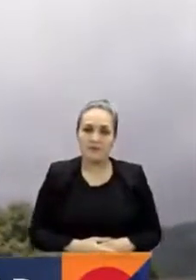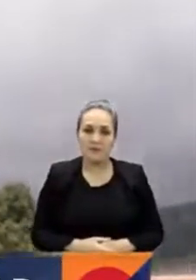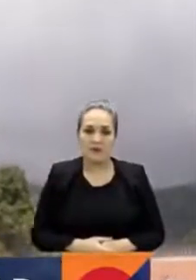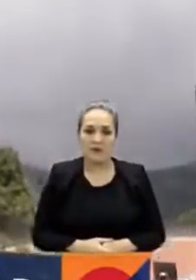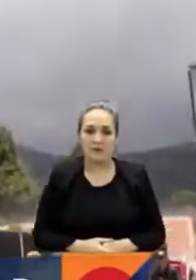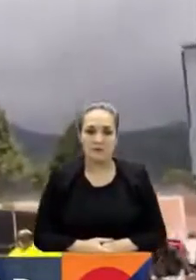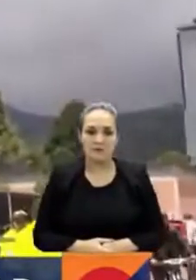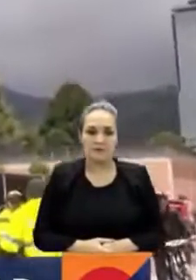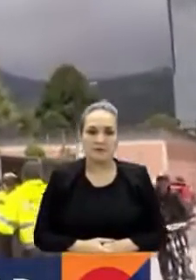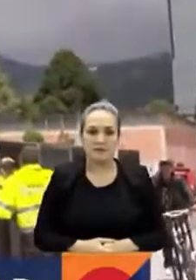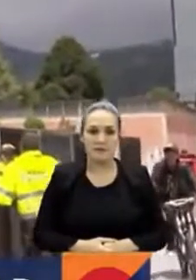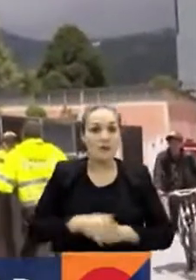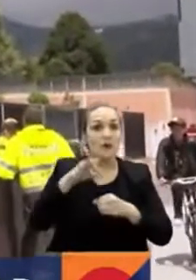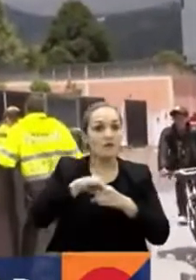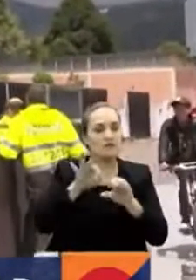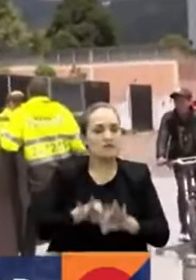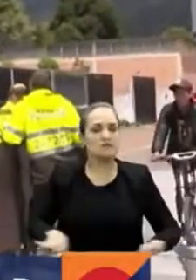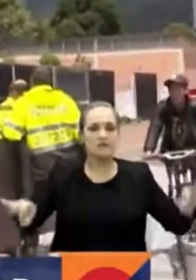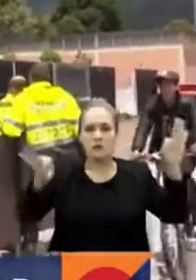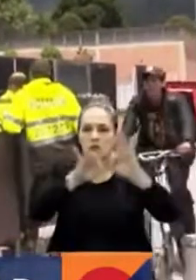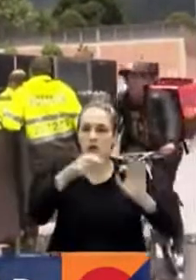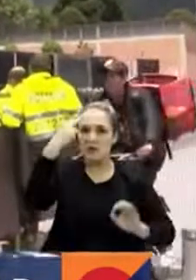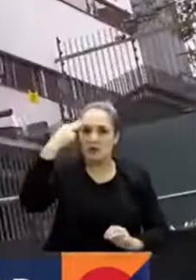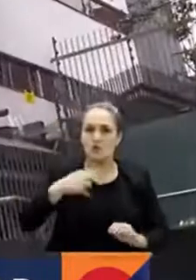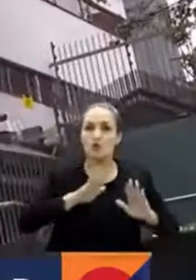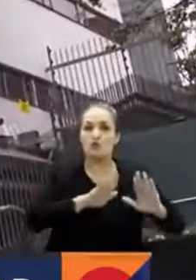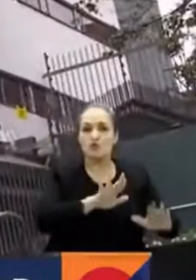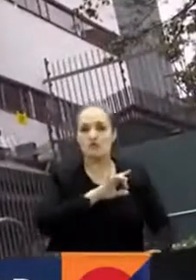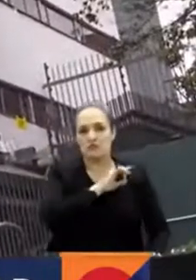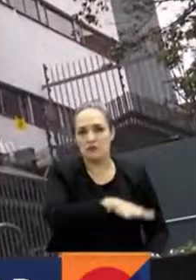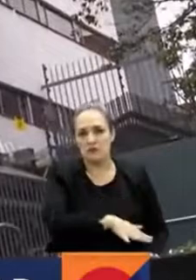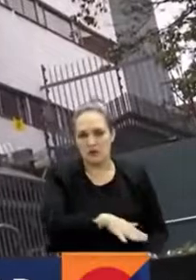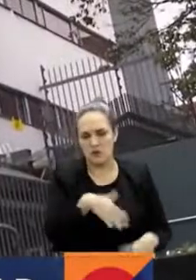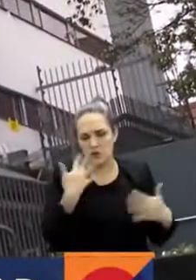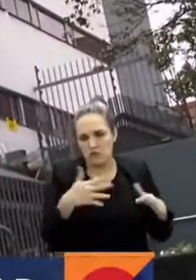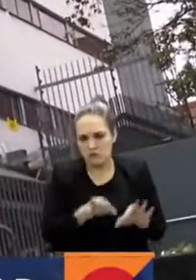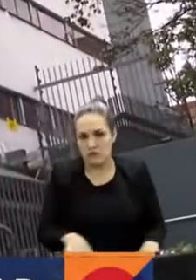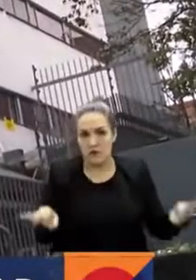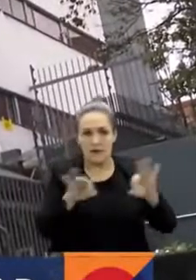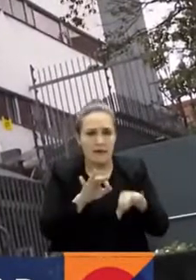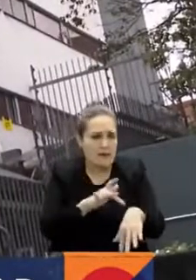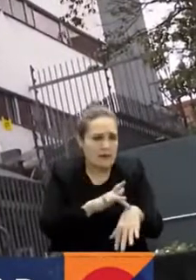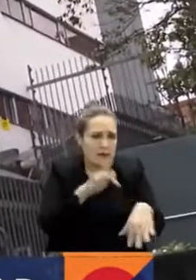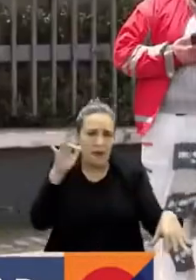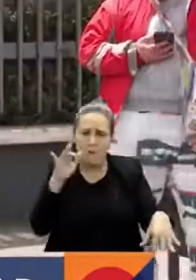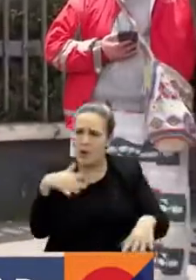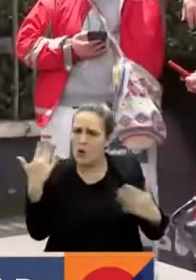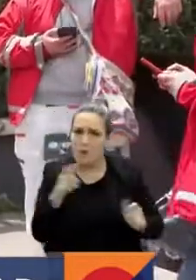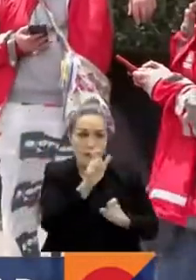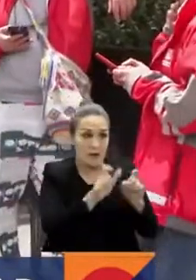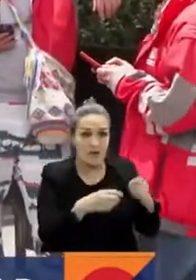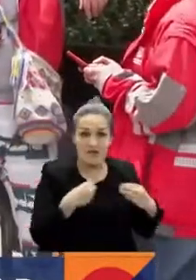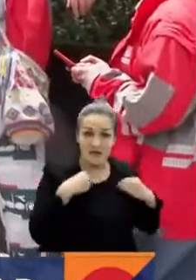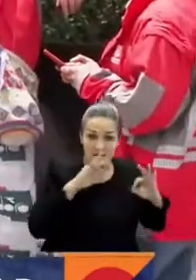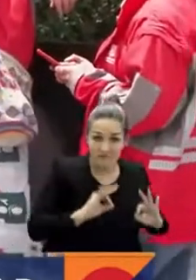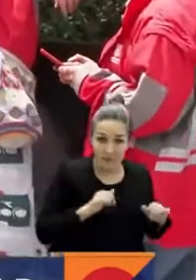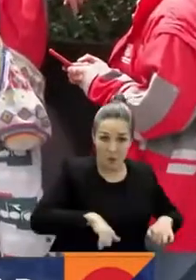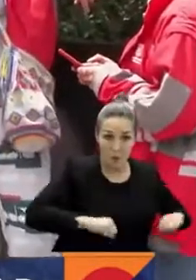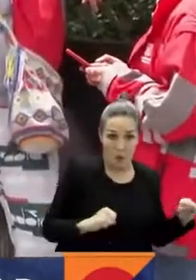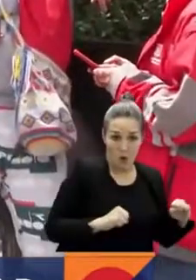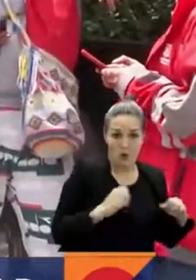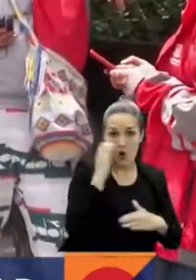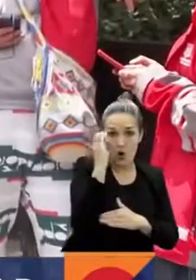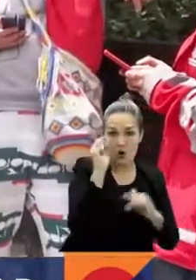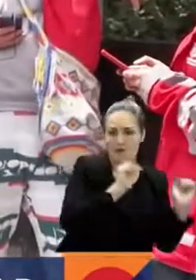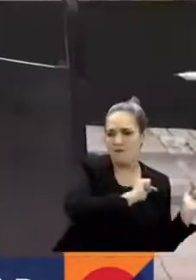Es una de las elecciones más importantes en la historia del país austral. Por eso, desde muy temprano, chilenos radicados en Colombia madrugaron a ejercer su